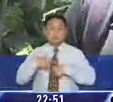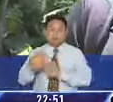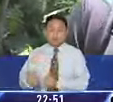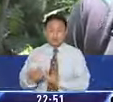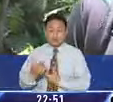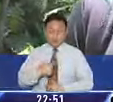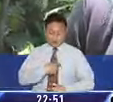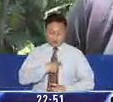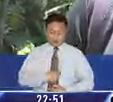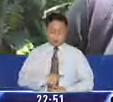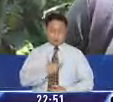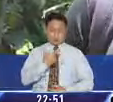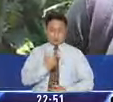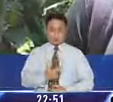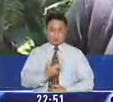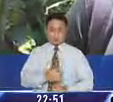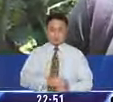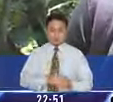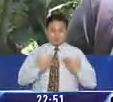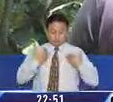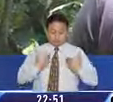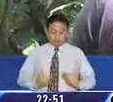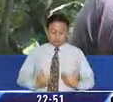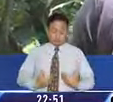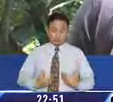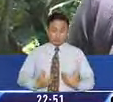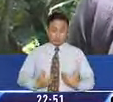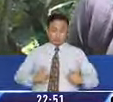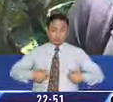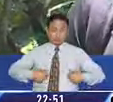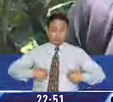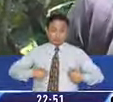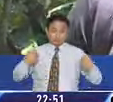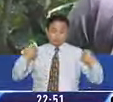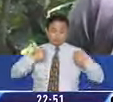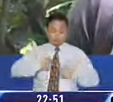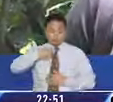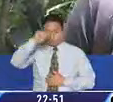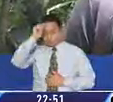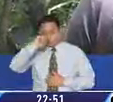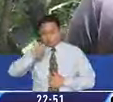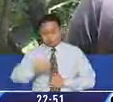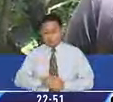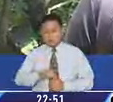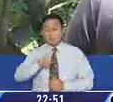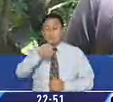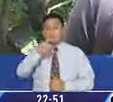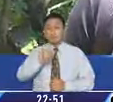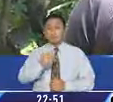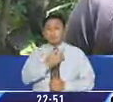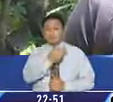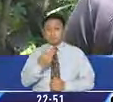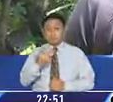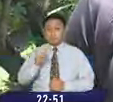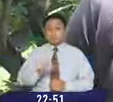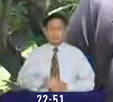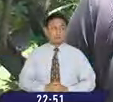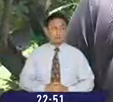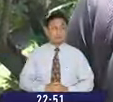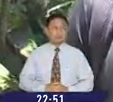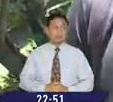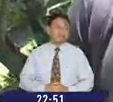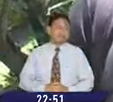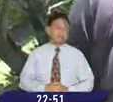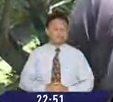tener el carnet, que tienen que tener obviamente las, como es, las chompas y podemos averiguar por línea también si es que son realmente ellos.